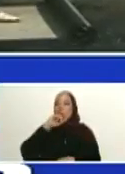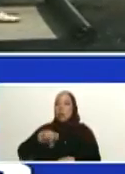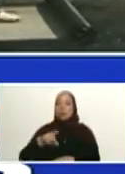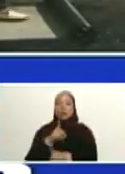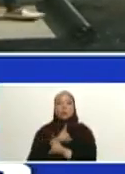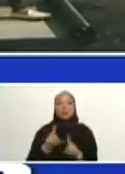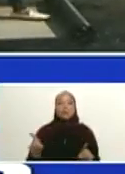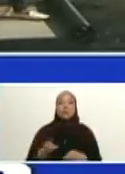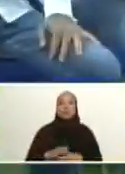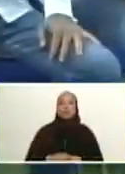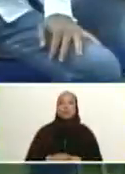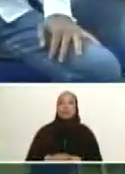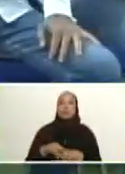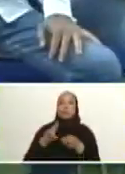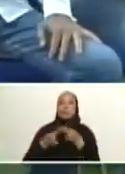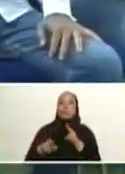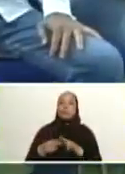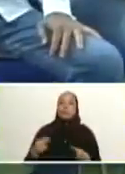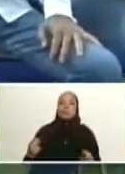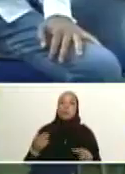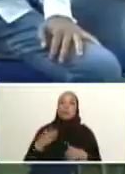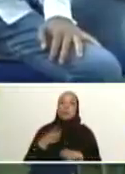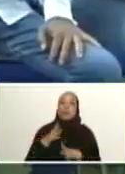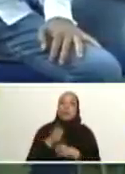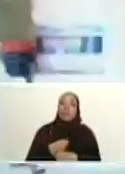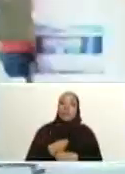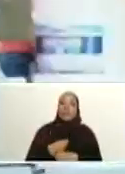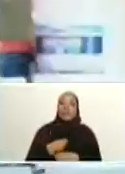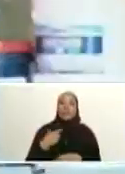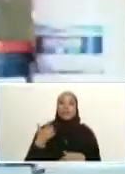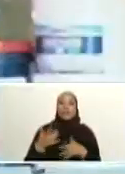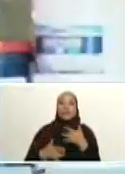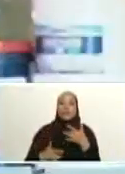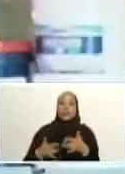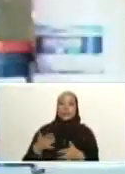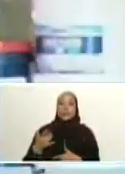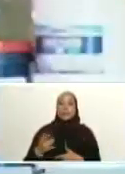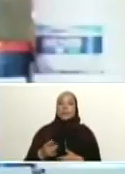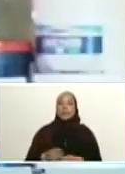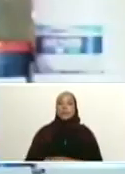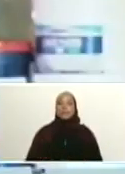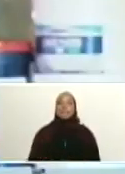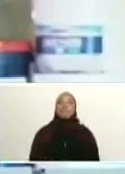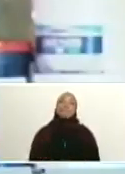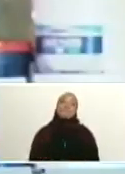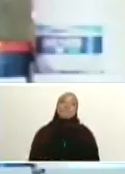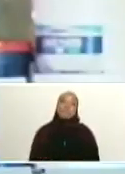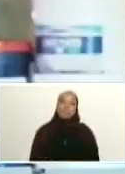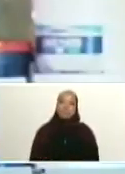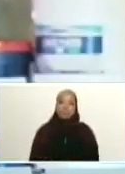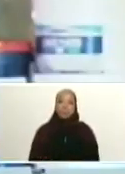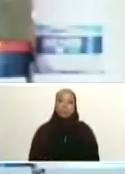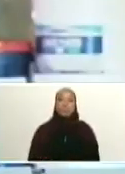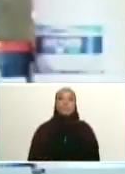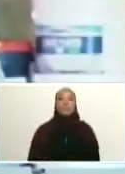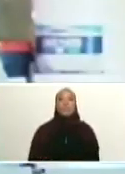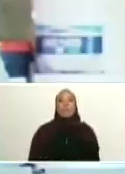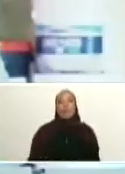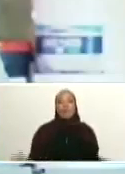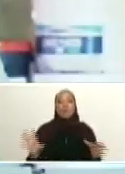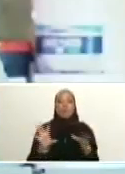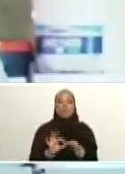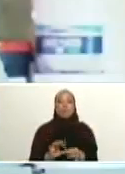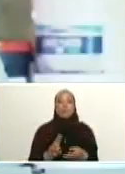división, sí a la paz, sí a la armonía, sí a la convivencia. Es un tercer consenso, la paz, la unión, la